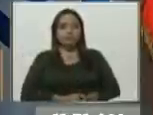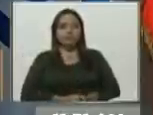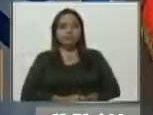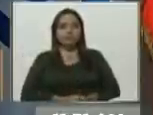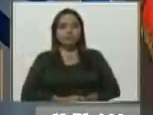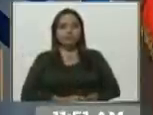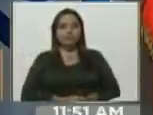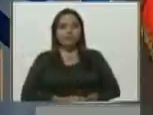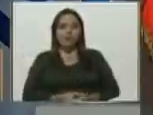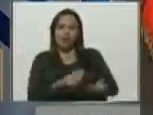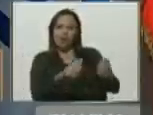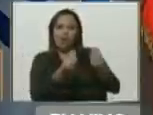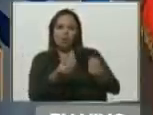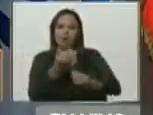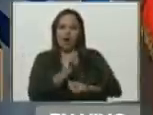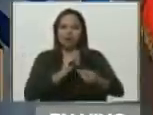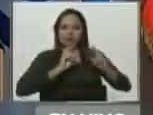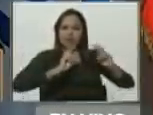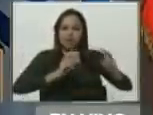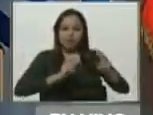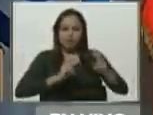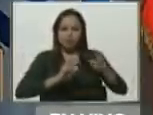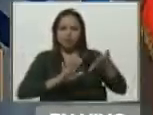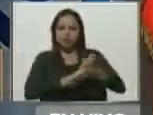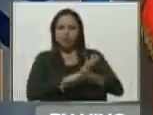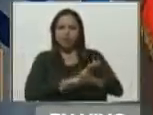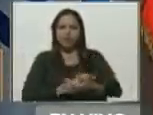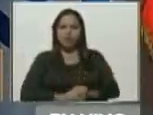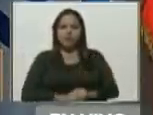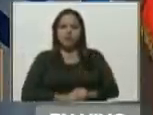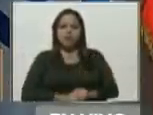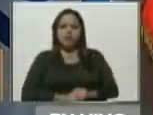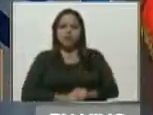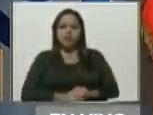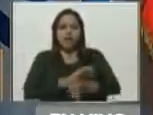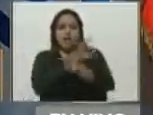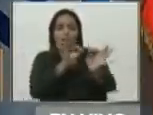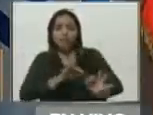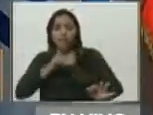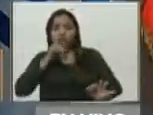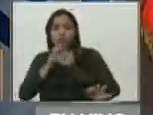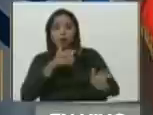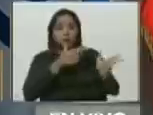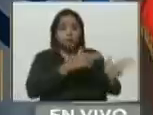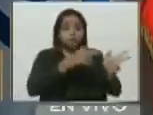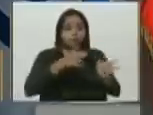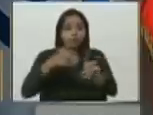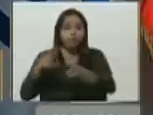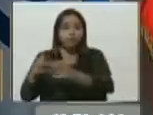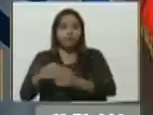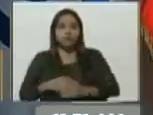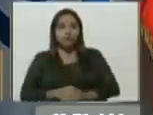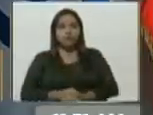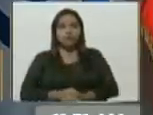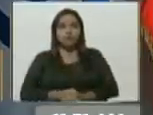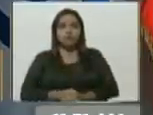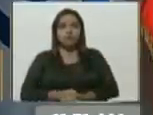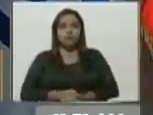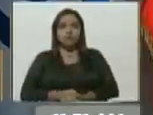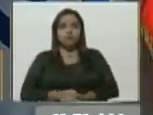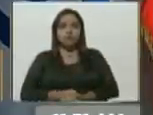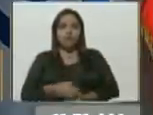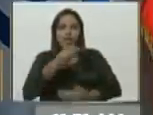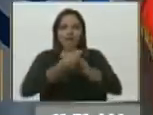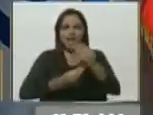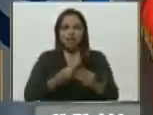ver concretamente con la vil ejecución extrajudicial, el vil asesinato por